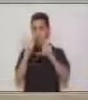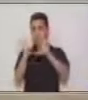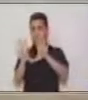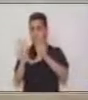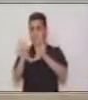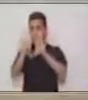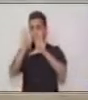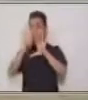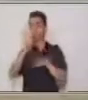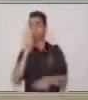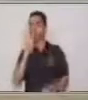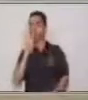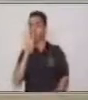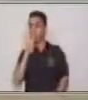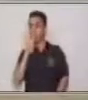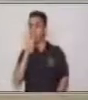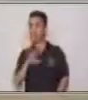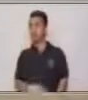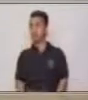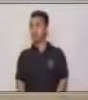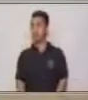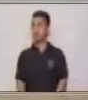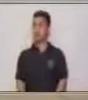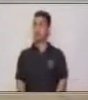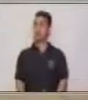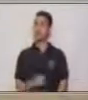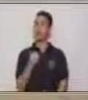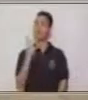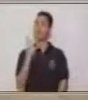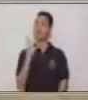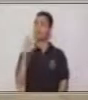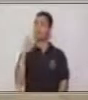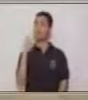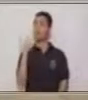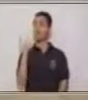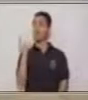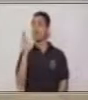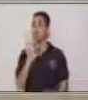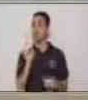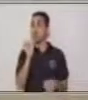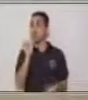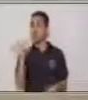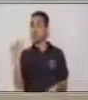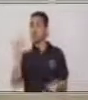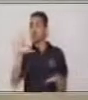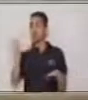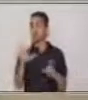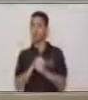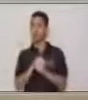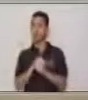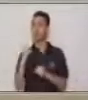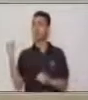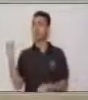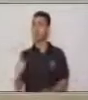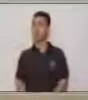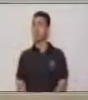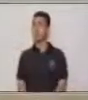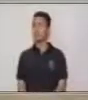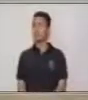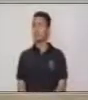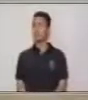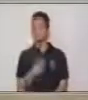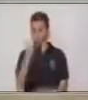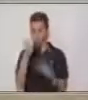4 de 10. ¿Cuántas unidades o cuadrados pequeños hay en total? Ese sería el porcentaje.